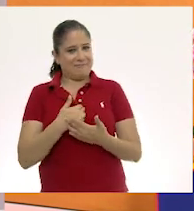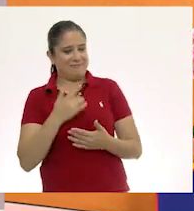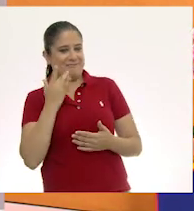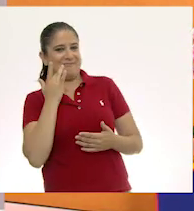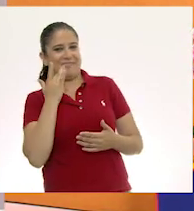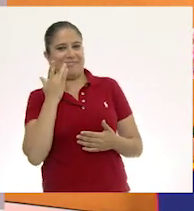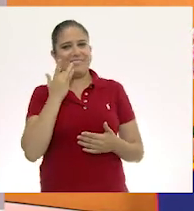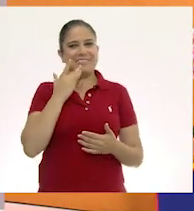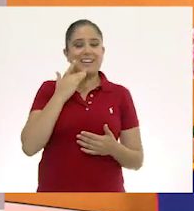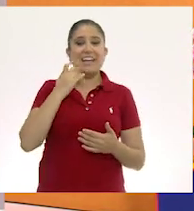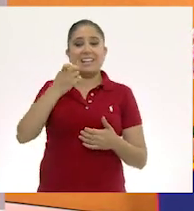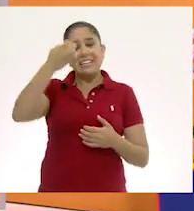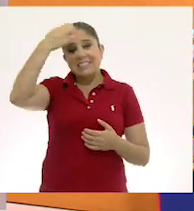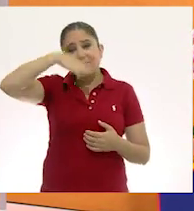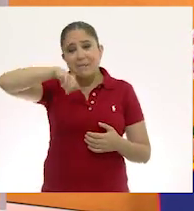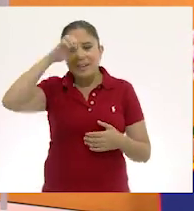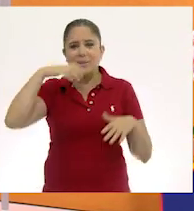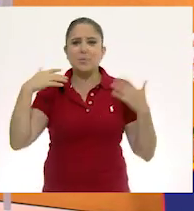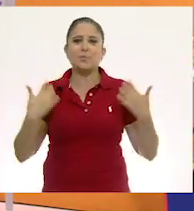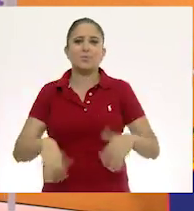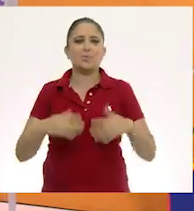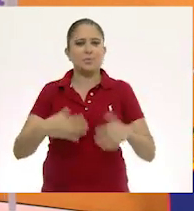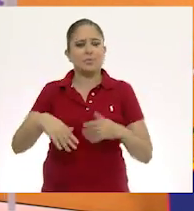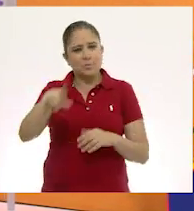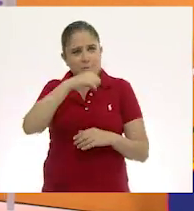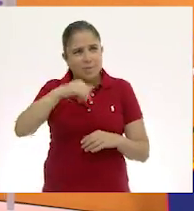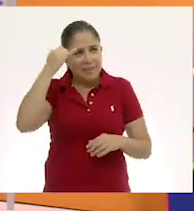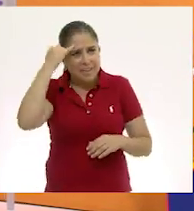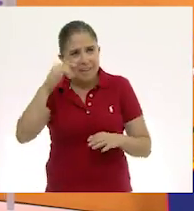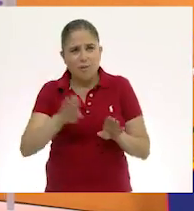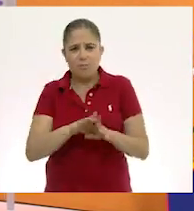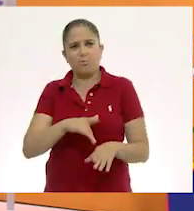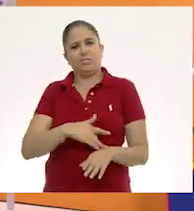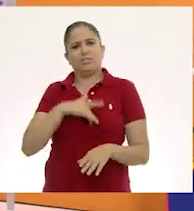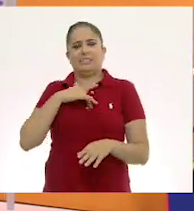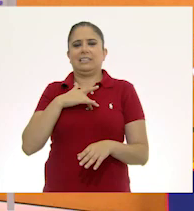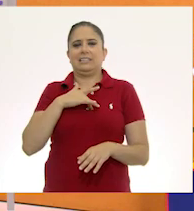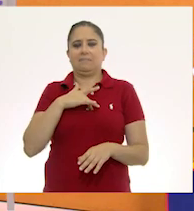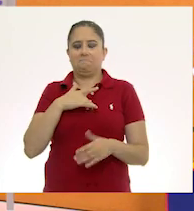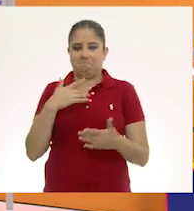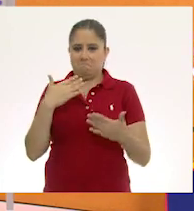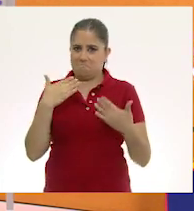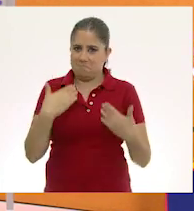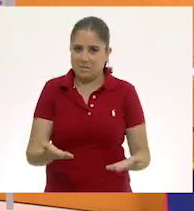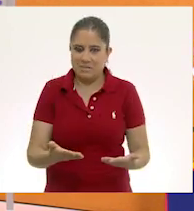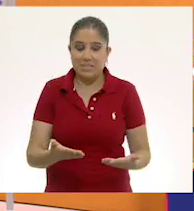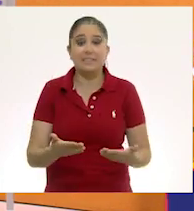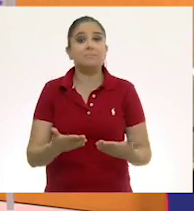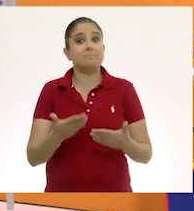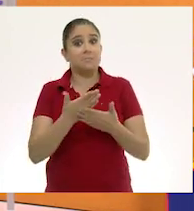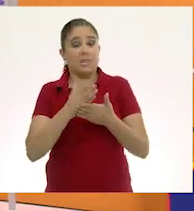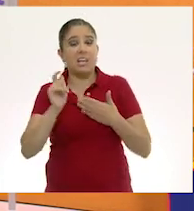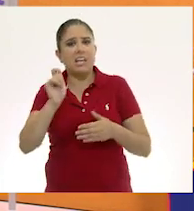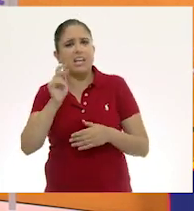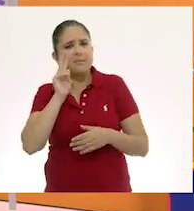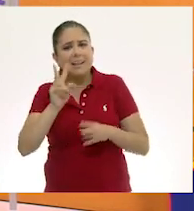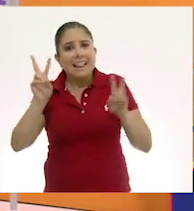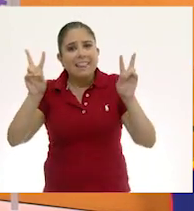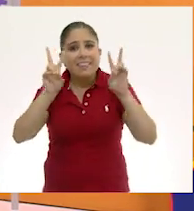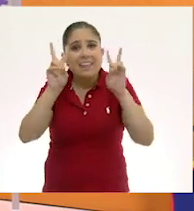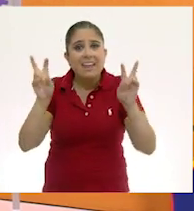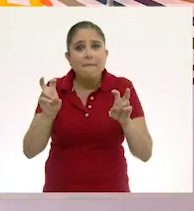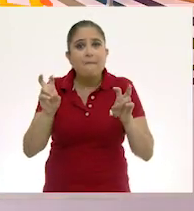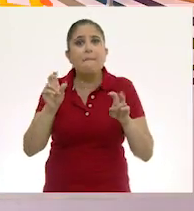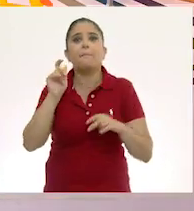gran experiencia. No tienes idea cómo me he sentido bien. Y además tiene que ver mucho con el tema